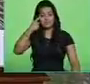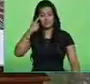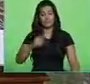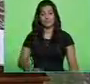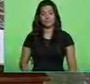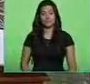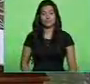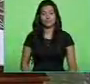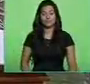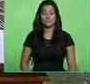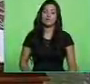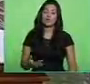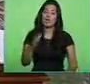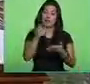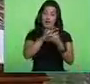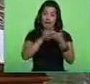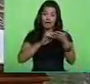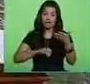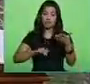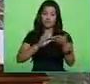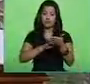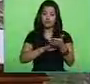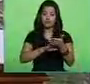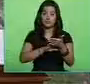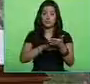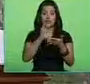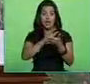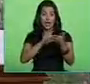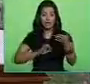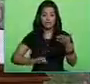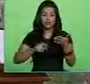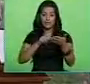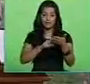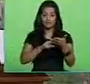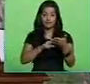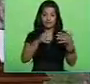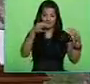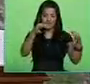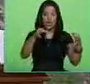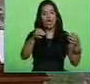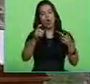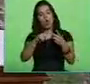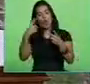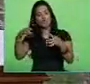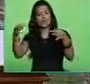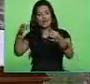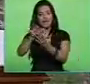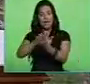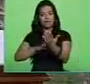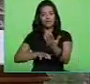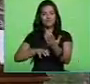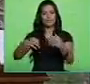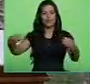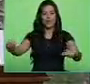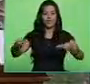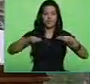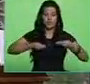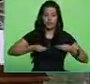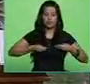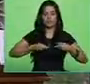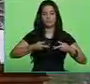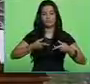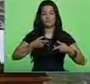esta carta, junto con la otra que voy a leer enseguida, fue consignada en la reunión de trabajo